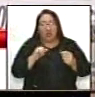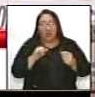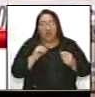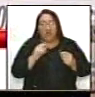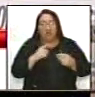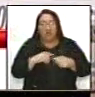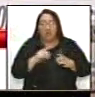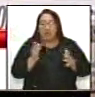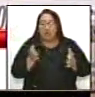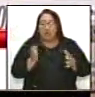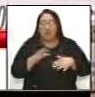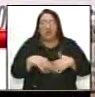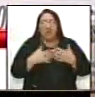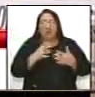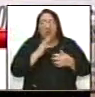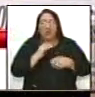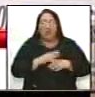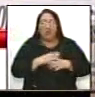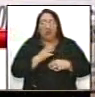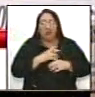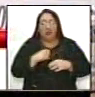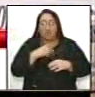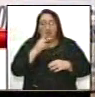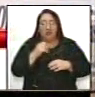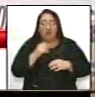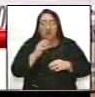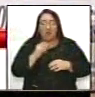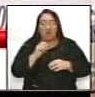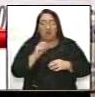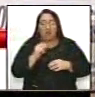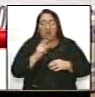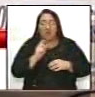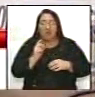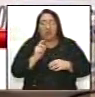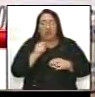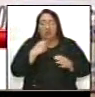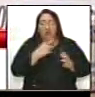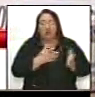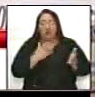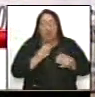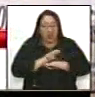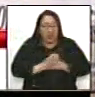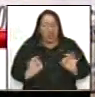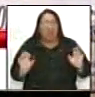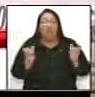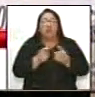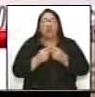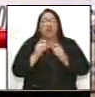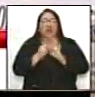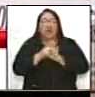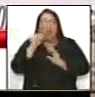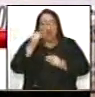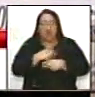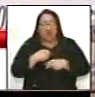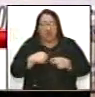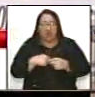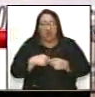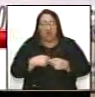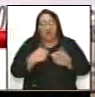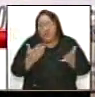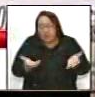quien pudiera hablar por el Estado peruano porque la OEA simplemente no invitó la Comisión de Derechos Humanos.